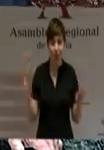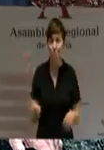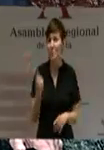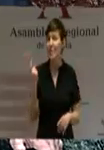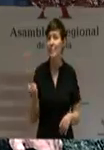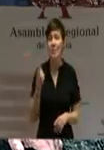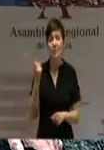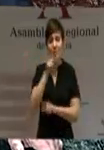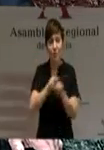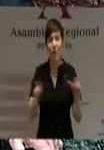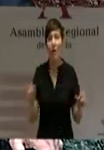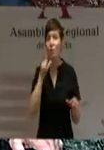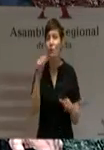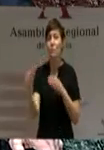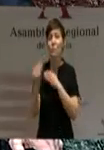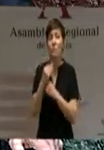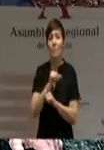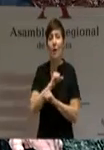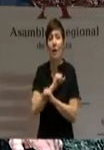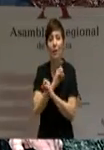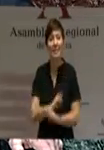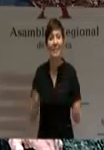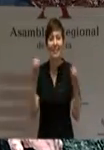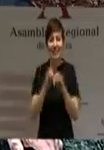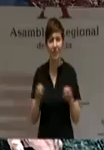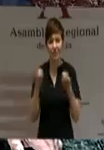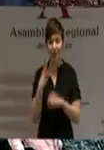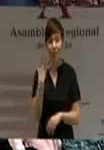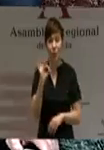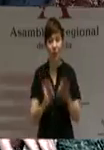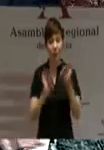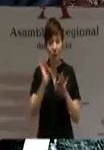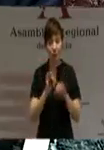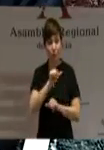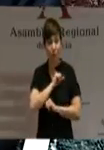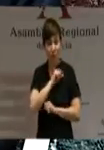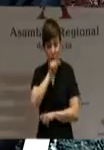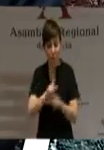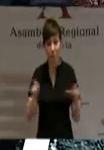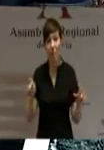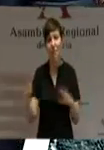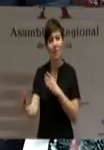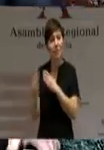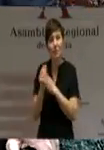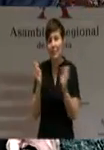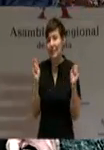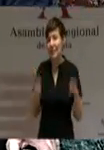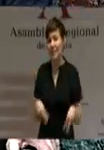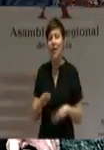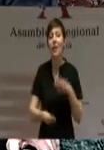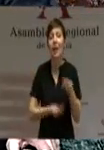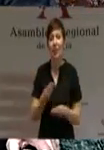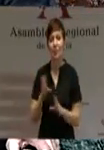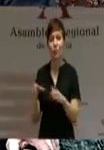que no cobran prestación alguna por desempleo, el 50% de parados a día de hoy en la región de Murcia. ¿Qué hacemos con ellos,